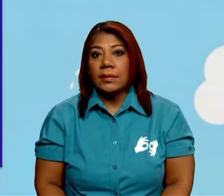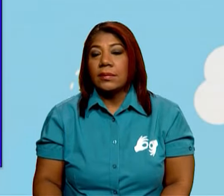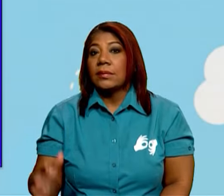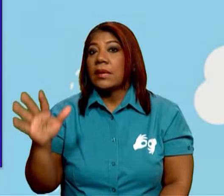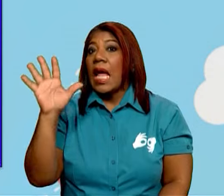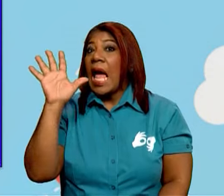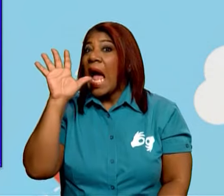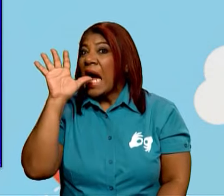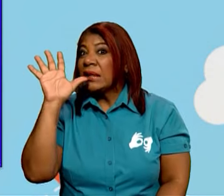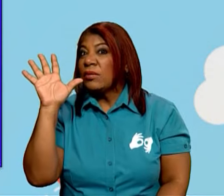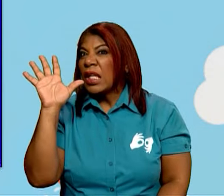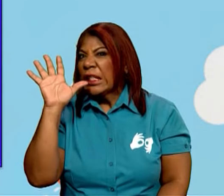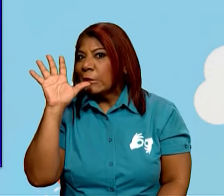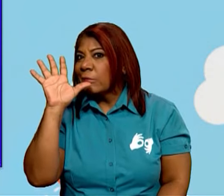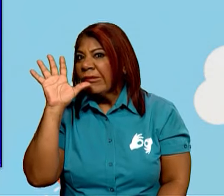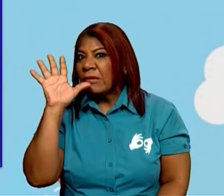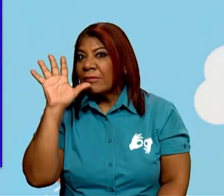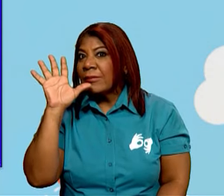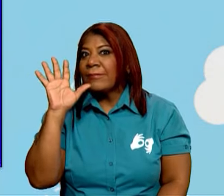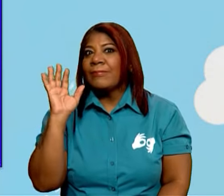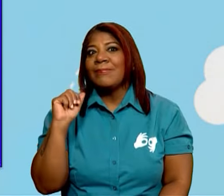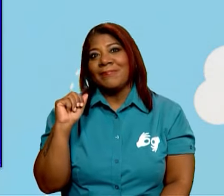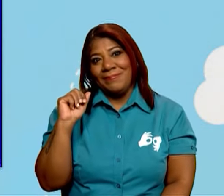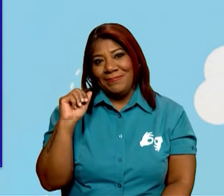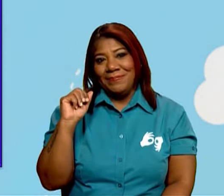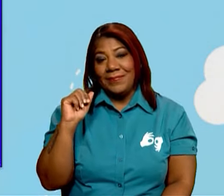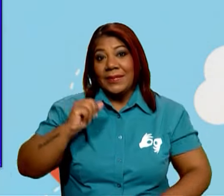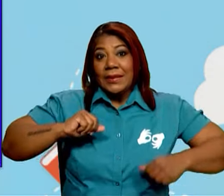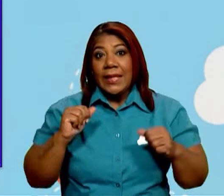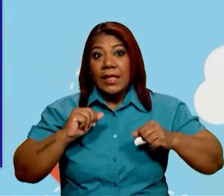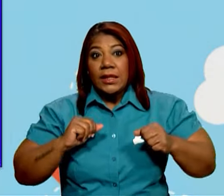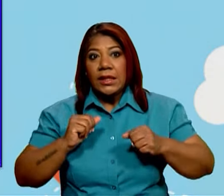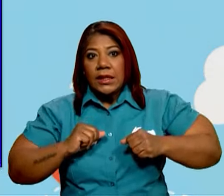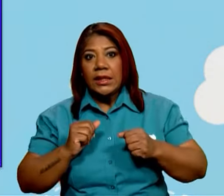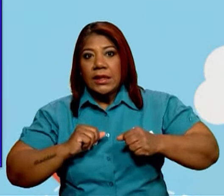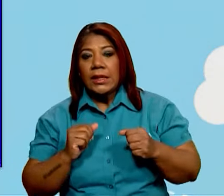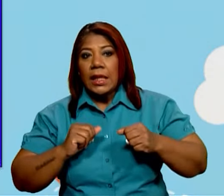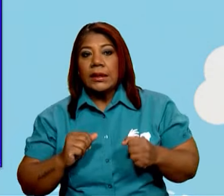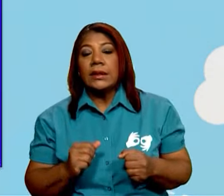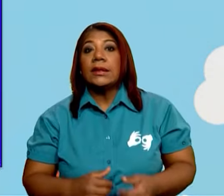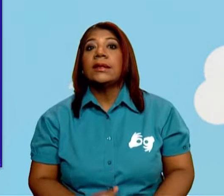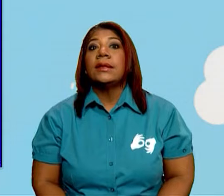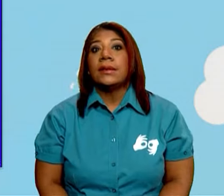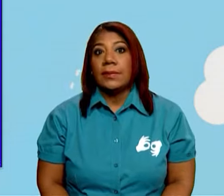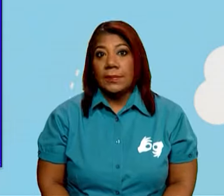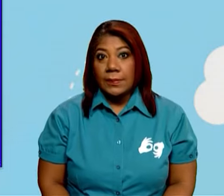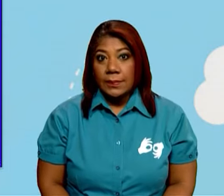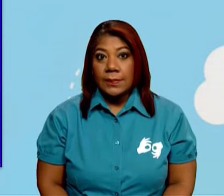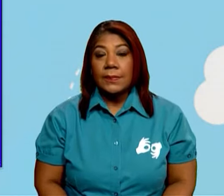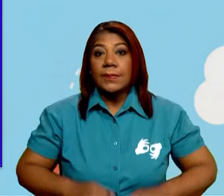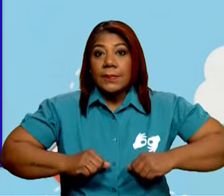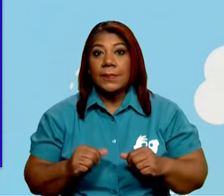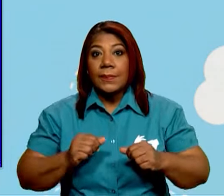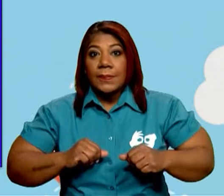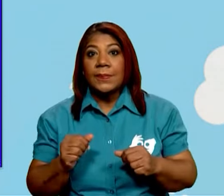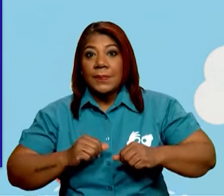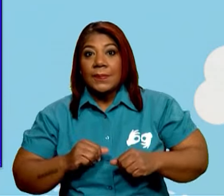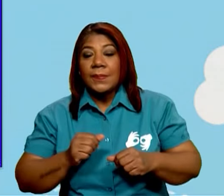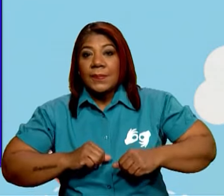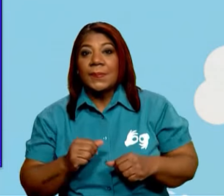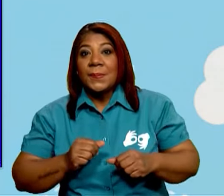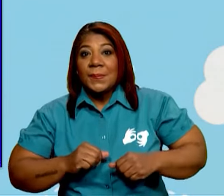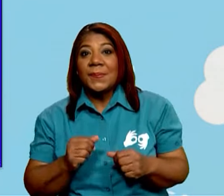algunas plantas muy importantes. También tenemos la siguiente imagen. Las. ¿Qué es la que hace